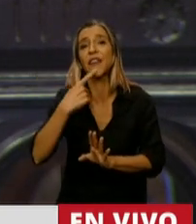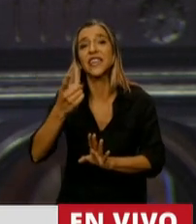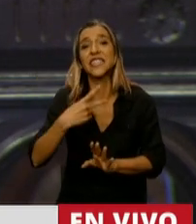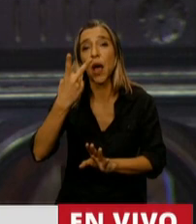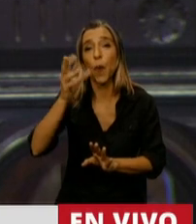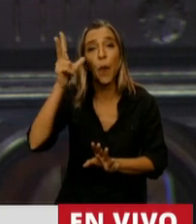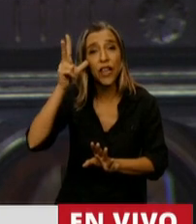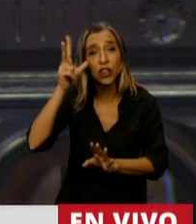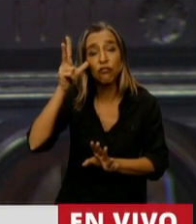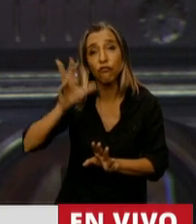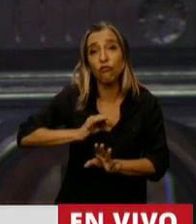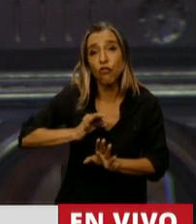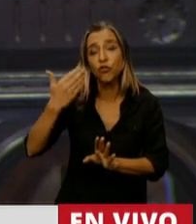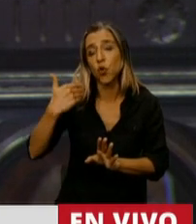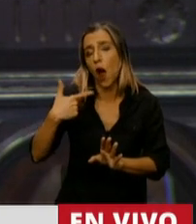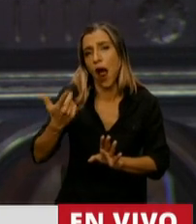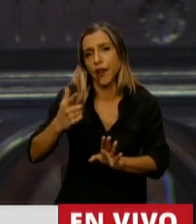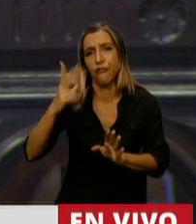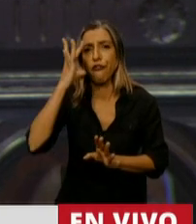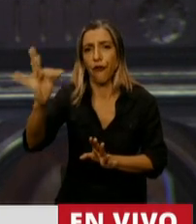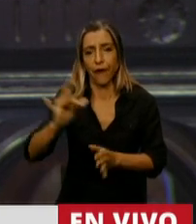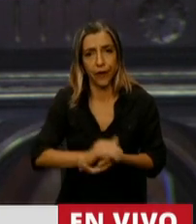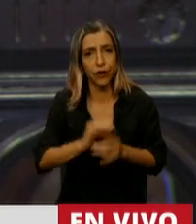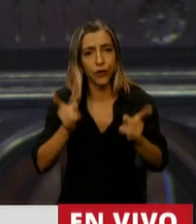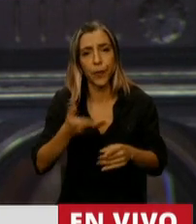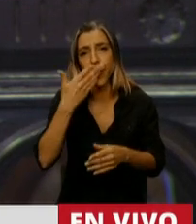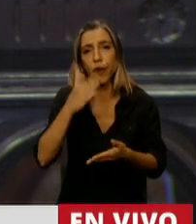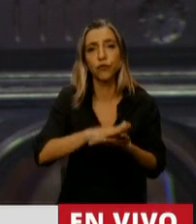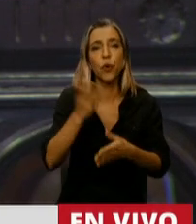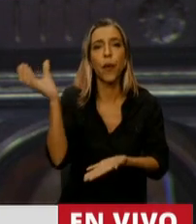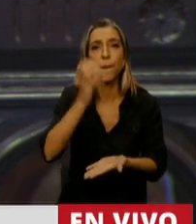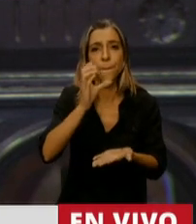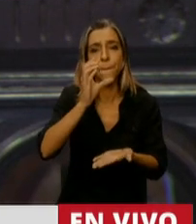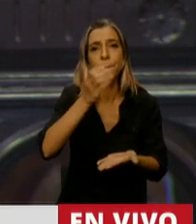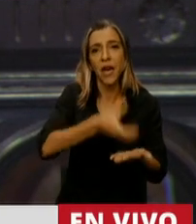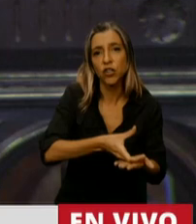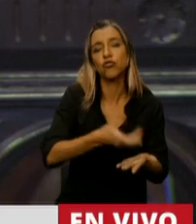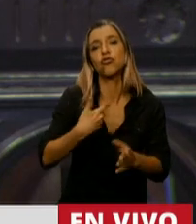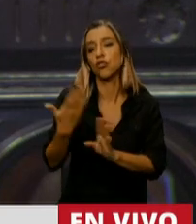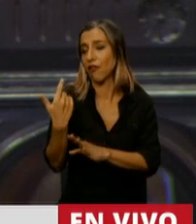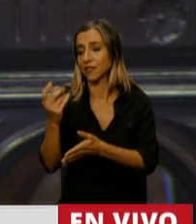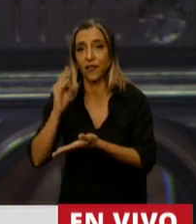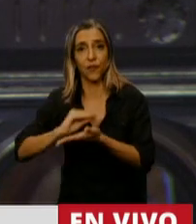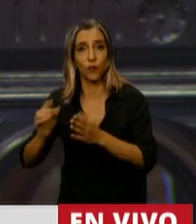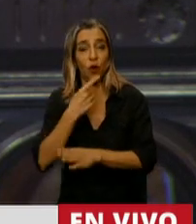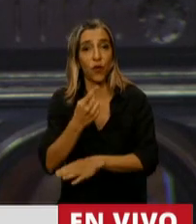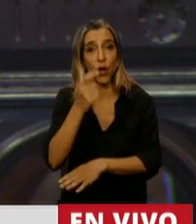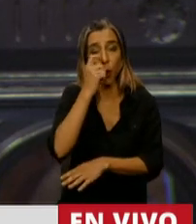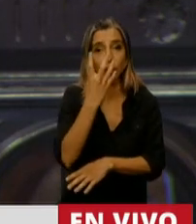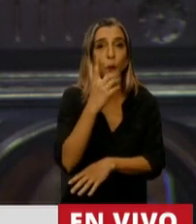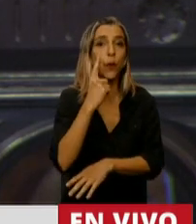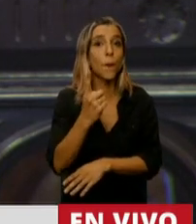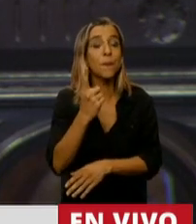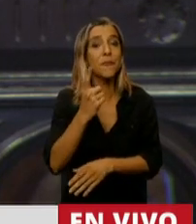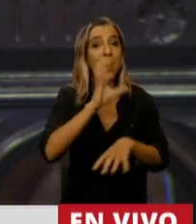años. Hablaron de producción, de ayudar al capital. Recién decía un diputado, 24.000 pymes cerraron en la Argentina